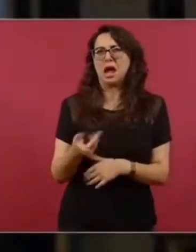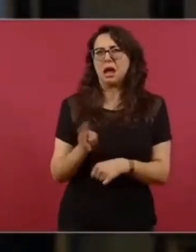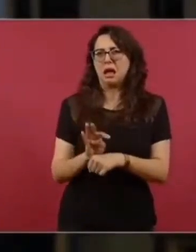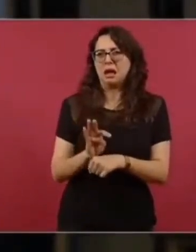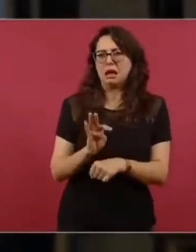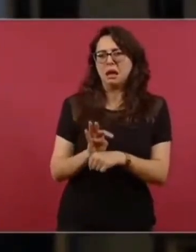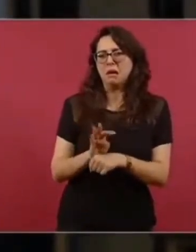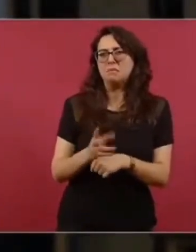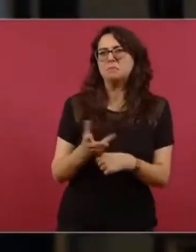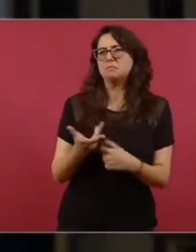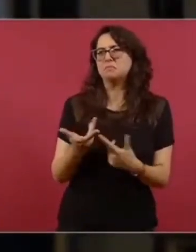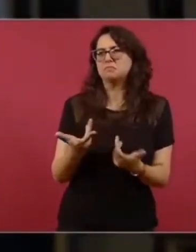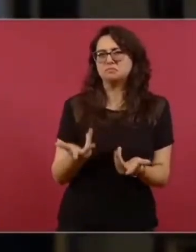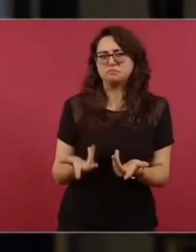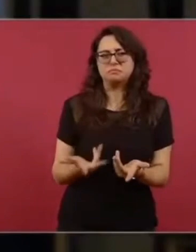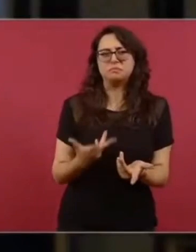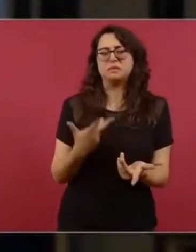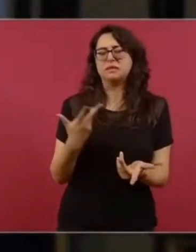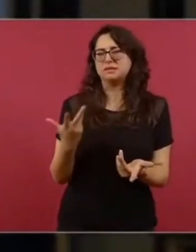productores